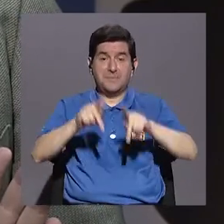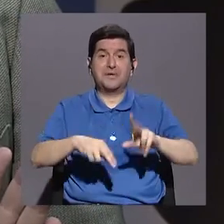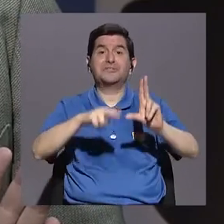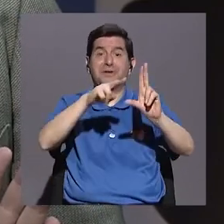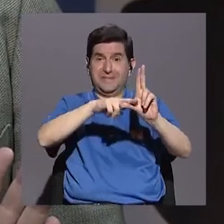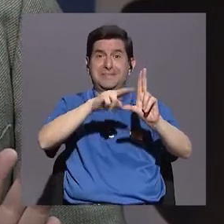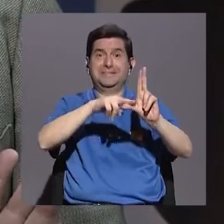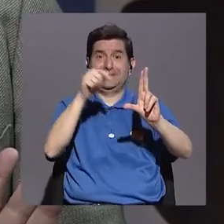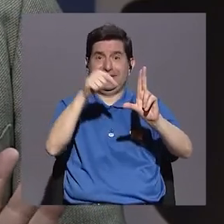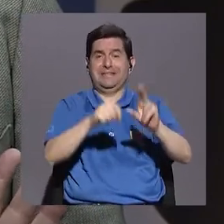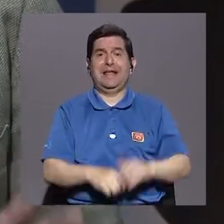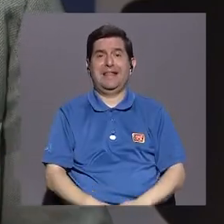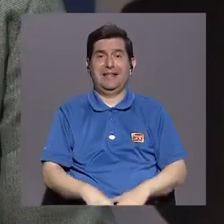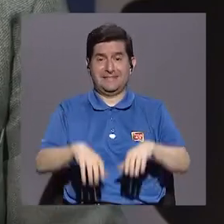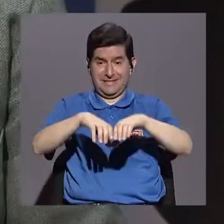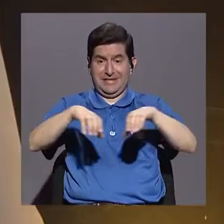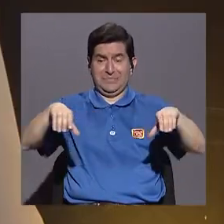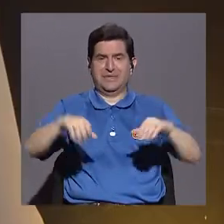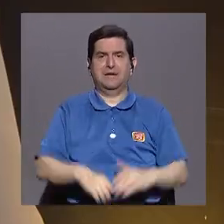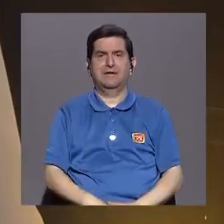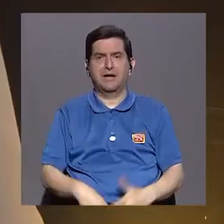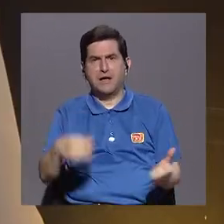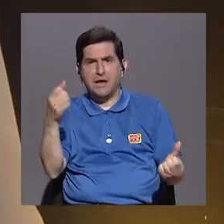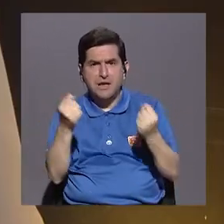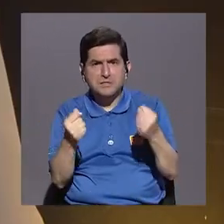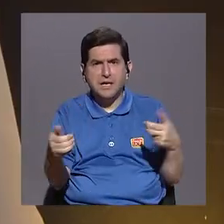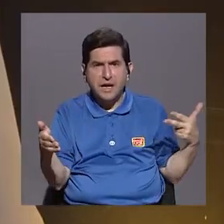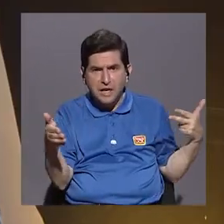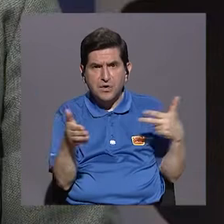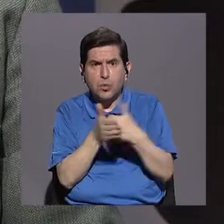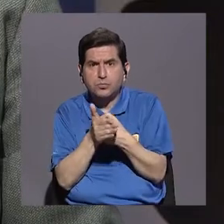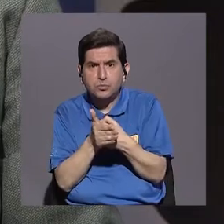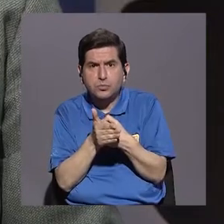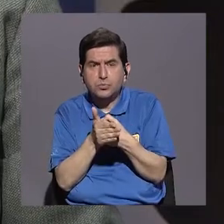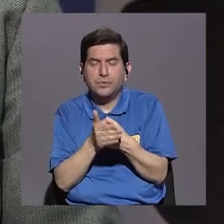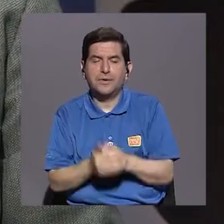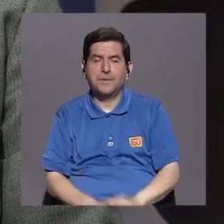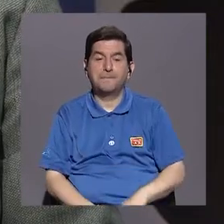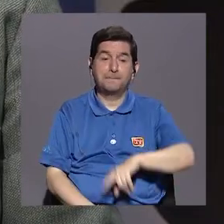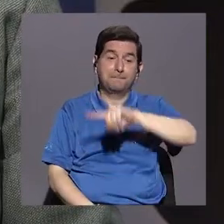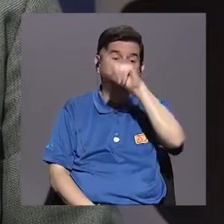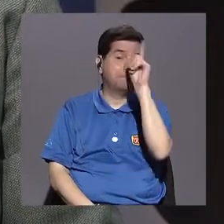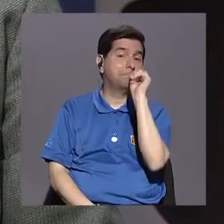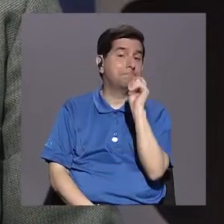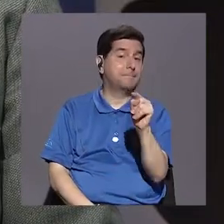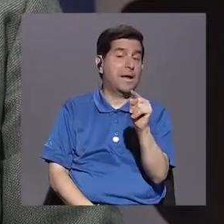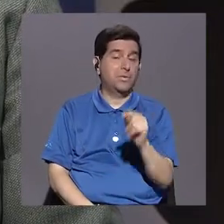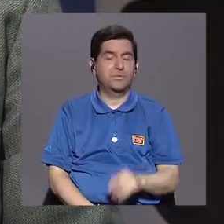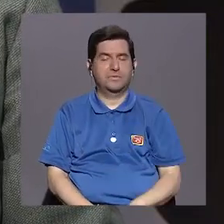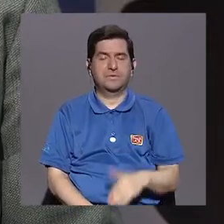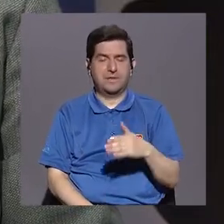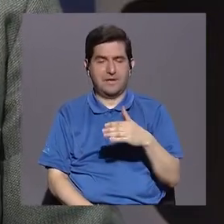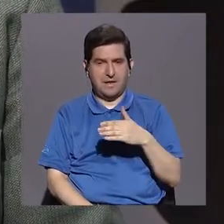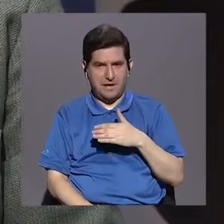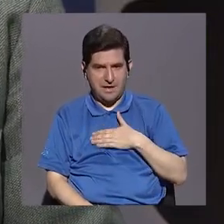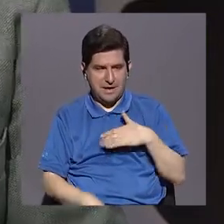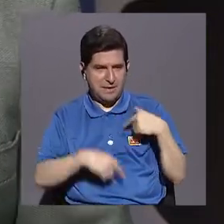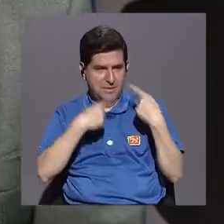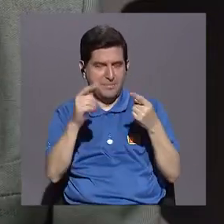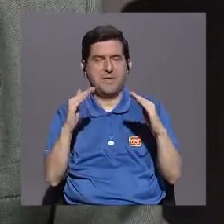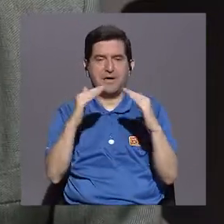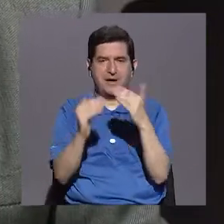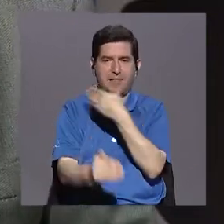sobre un tanque y si el vehículo colisionó a esta es una pregunta que cuando me llevaron a la casa presidencial